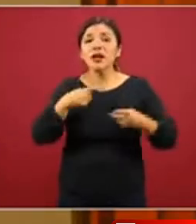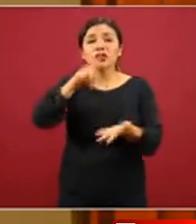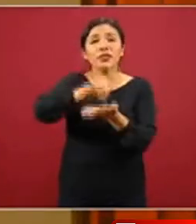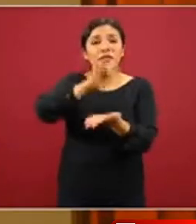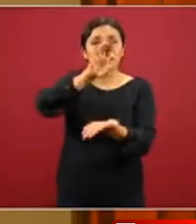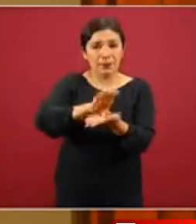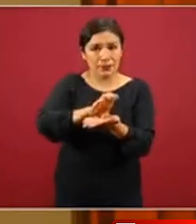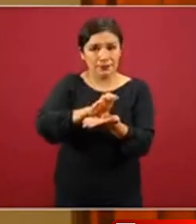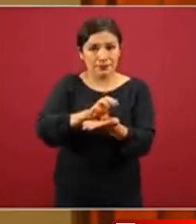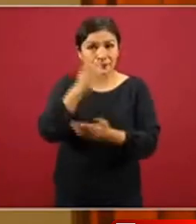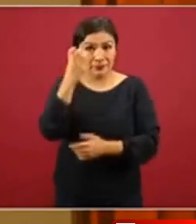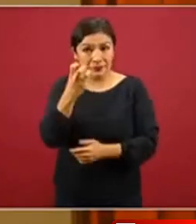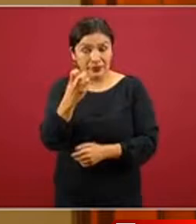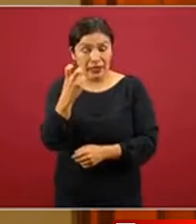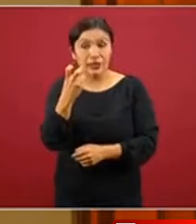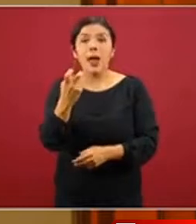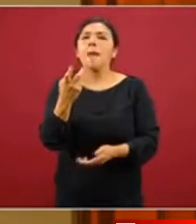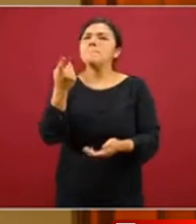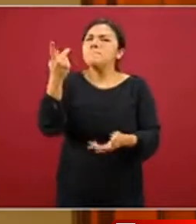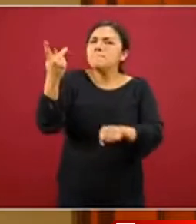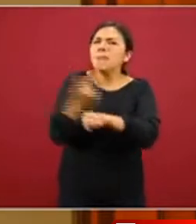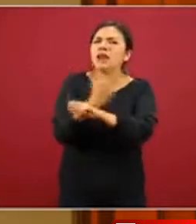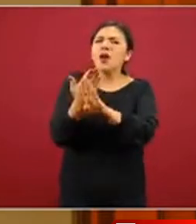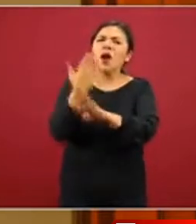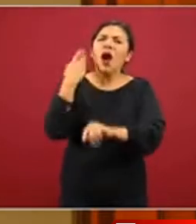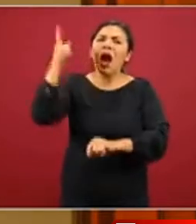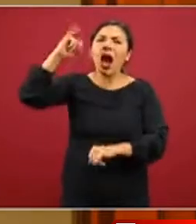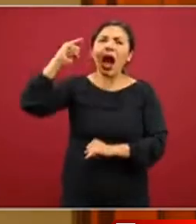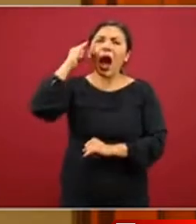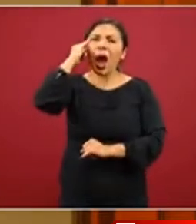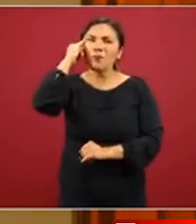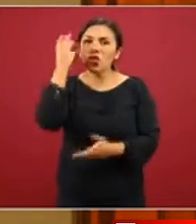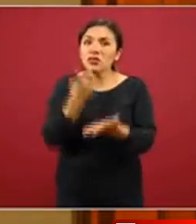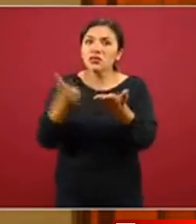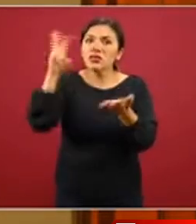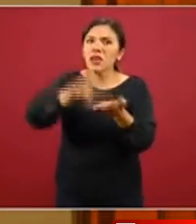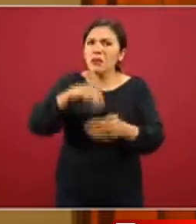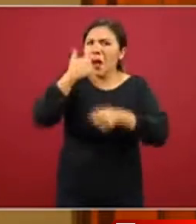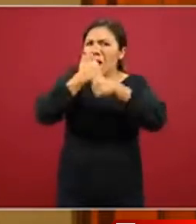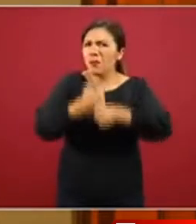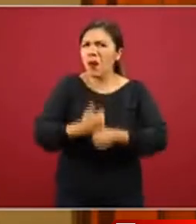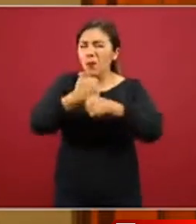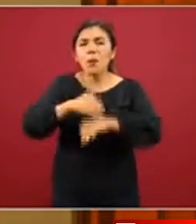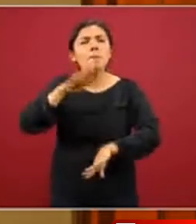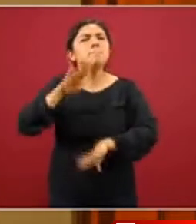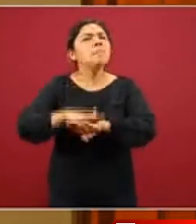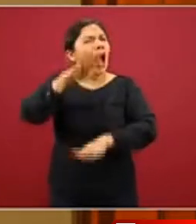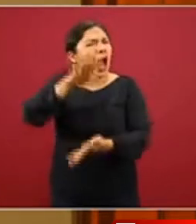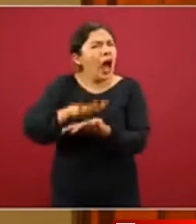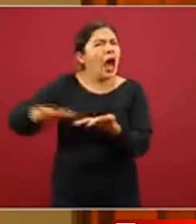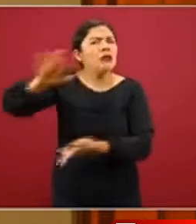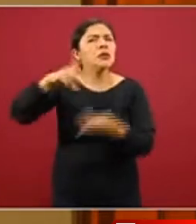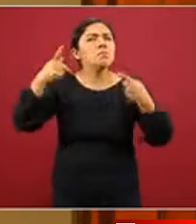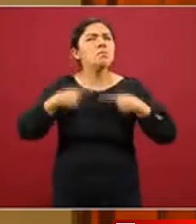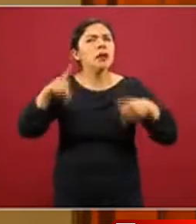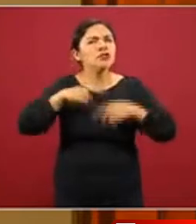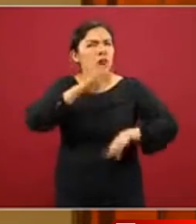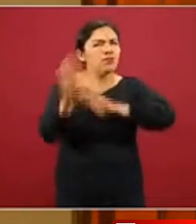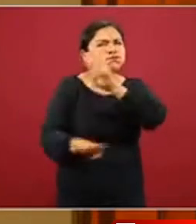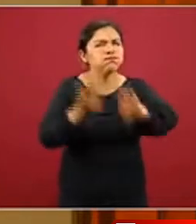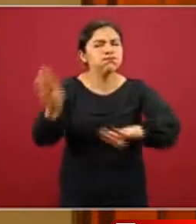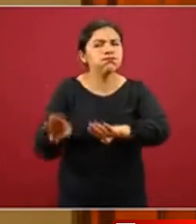En el triple desastre de Japón, quienes más murieron dentro de los edificios fueron personas